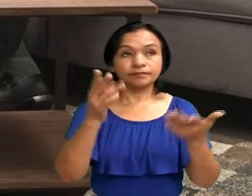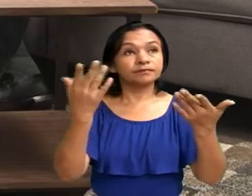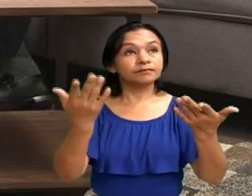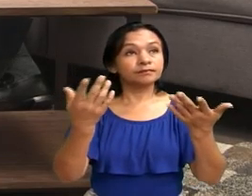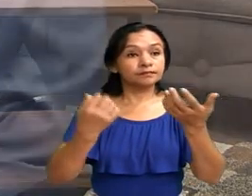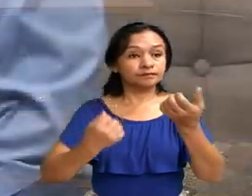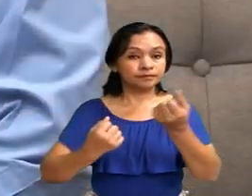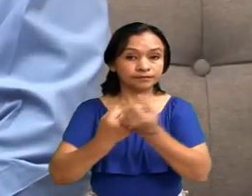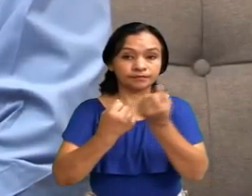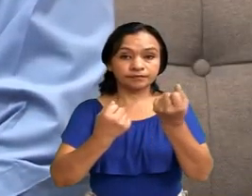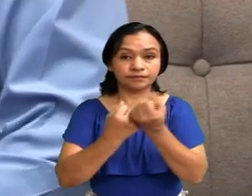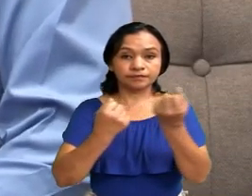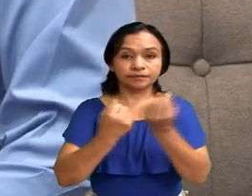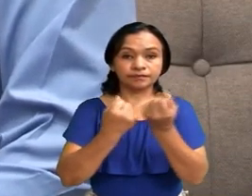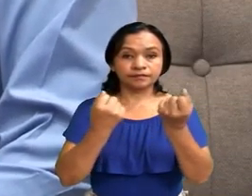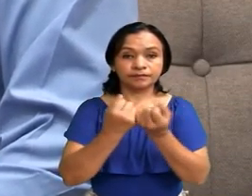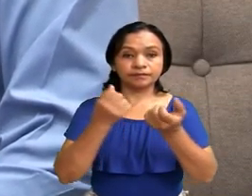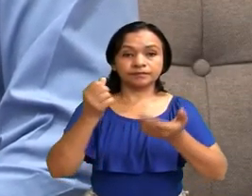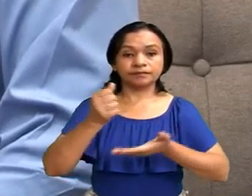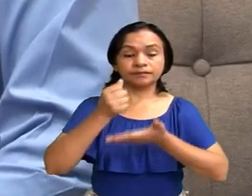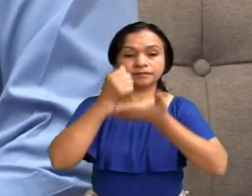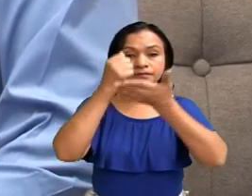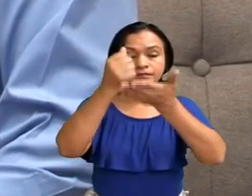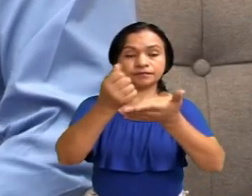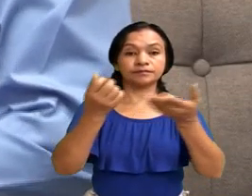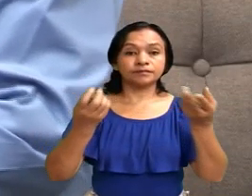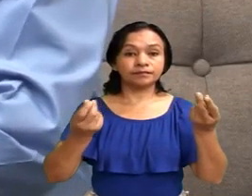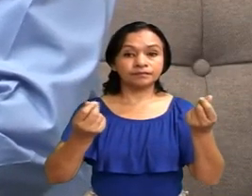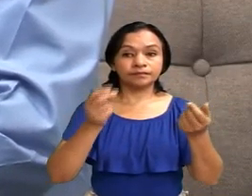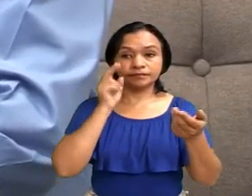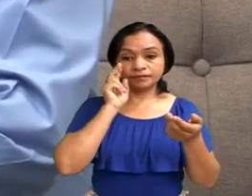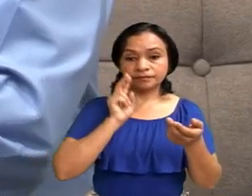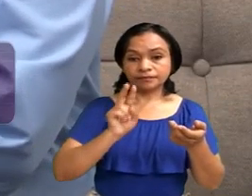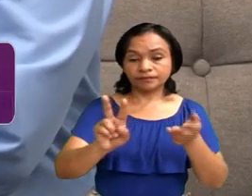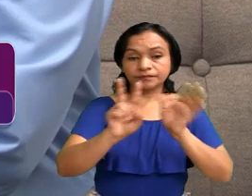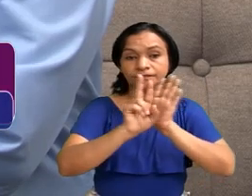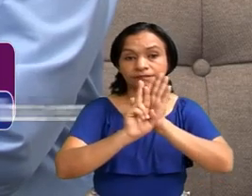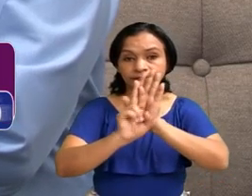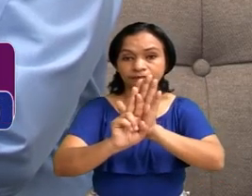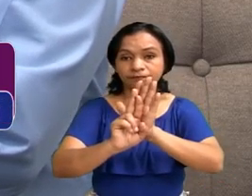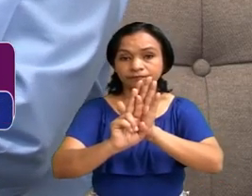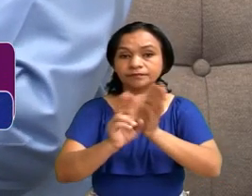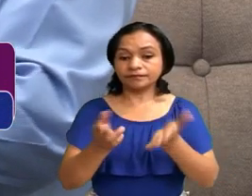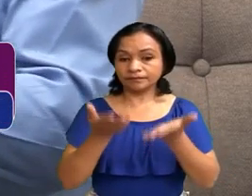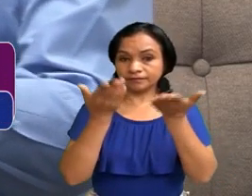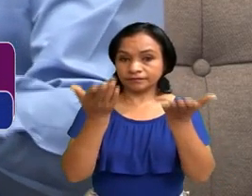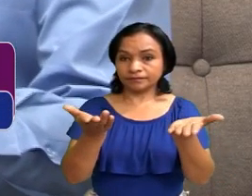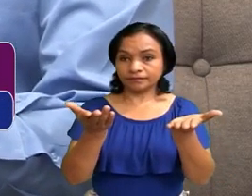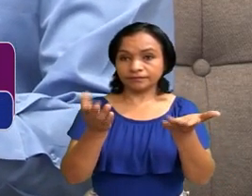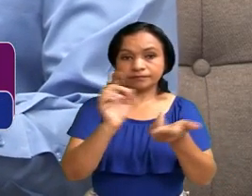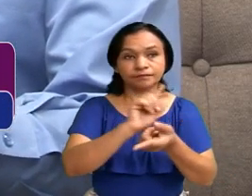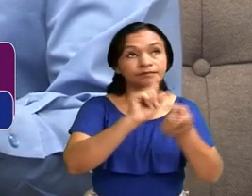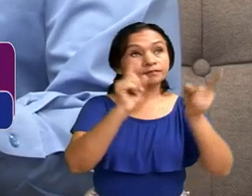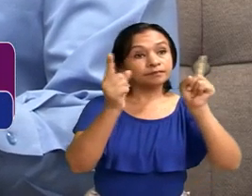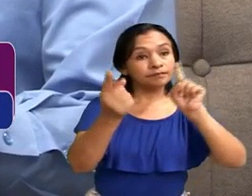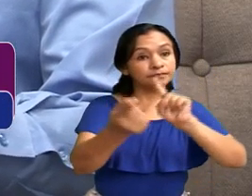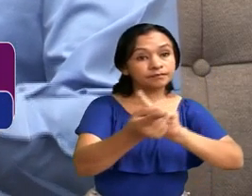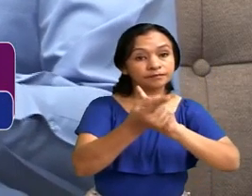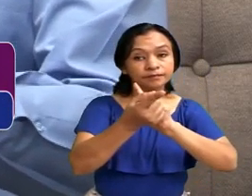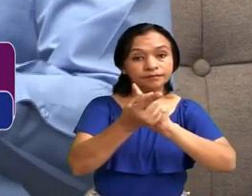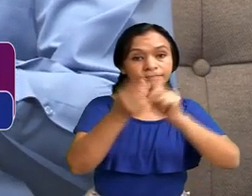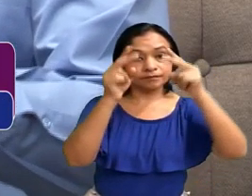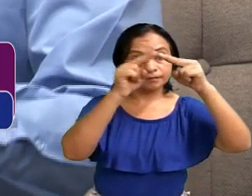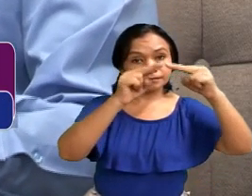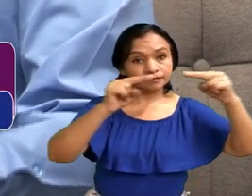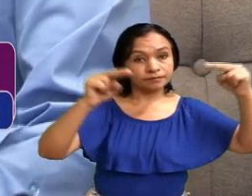financiero invertido, lo ves en los resultados que estamos dando. Un cambio a la matriz energética, además